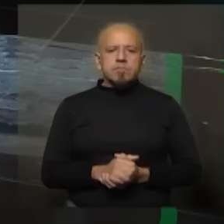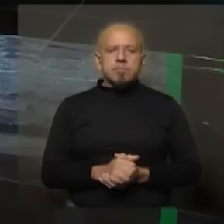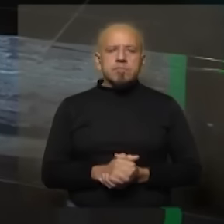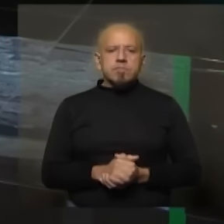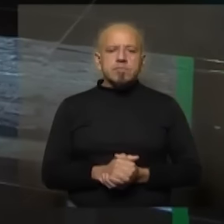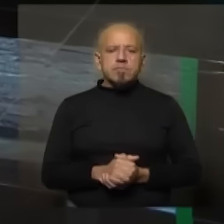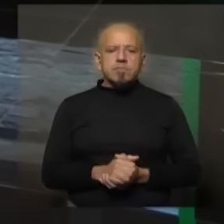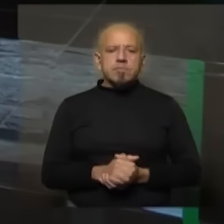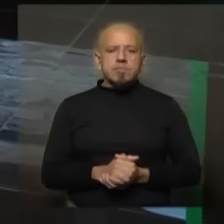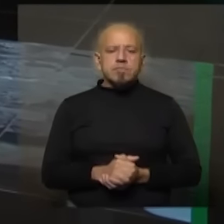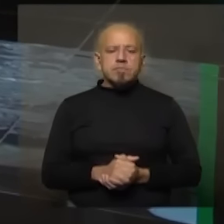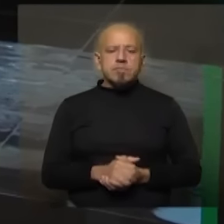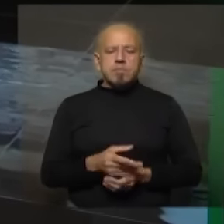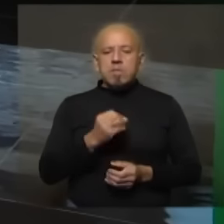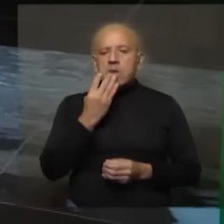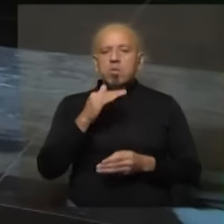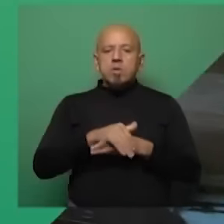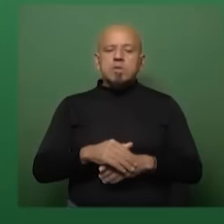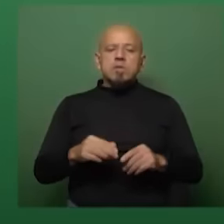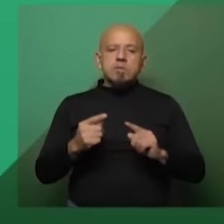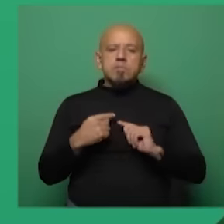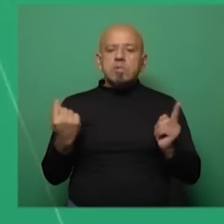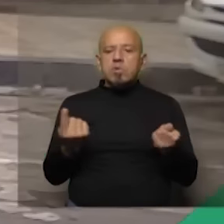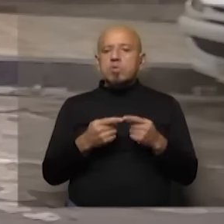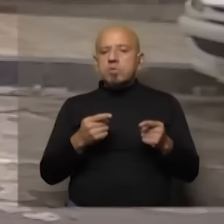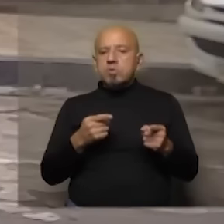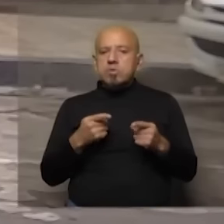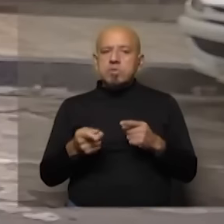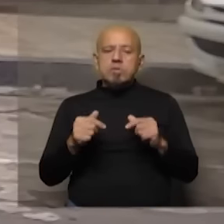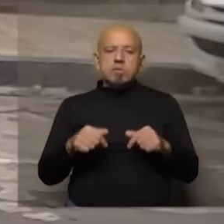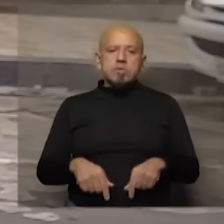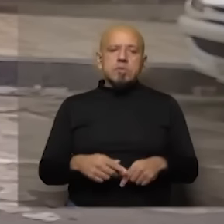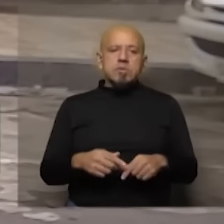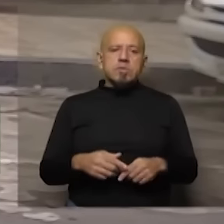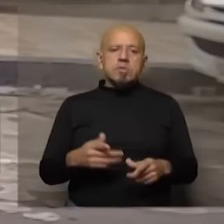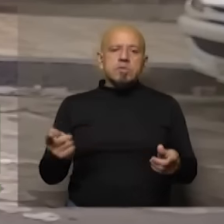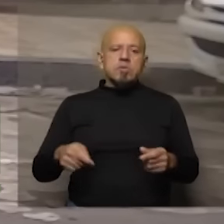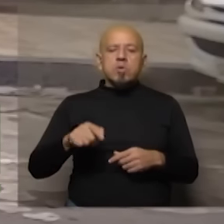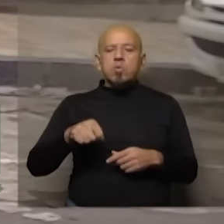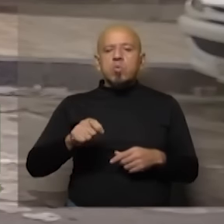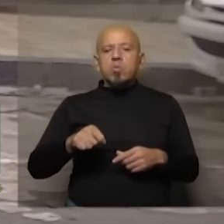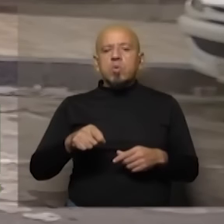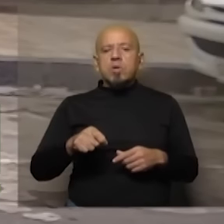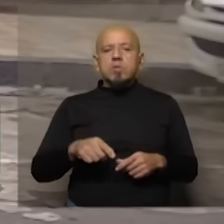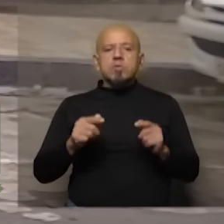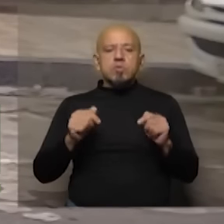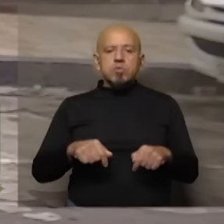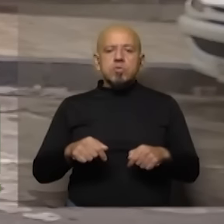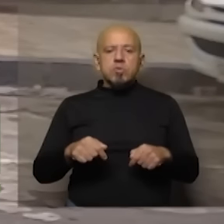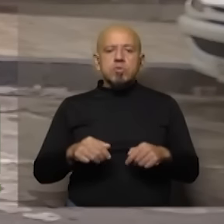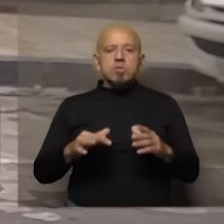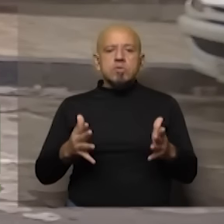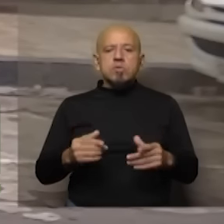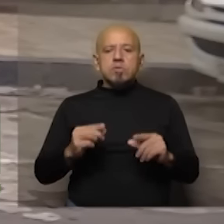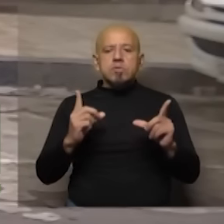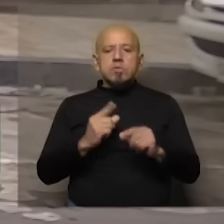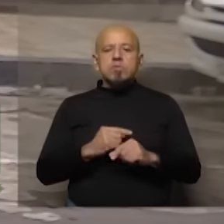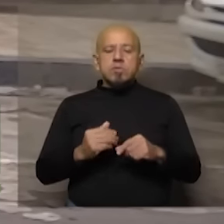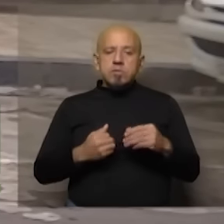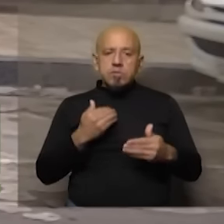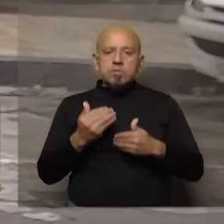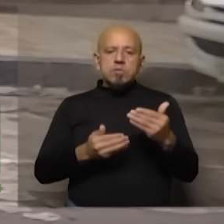Hola Martín, hola Natalia, las buenas tardes para todas y todos. Nos encontramos en Juan Carlos Gómez, en el juzgado, donde hoy llegó a su fin un proceso